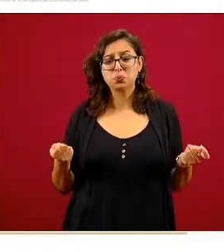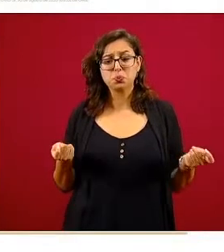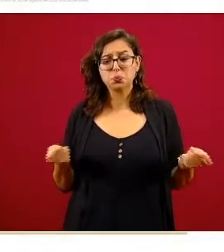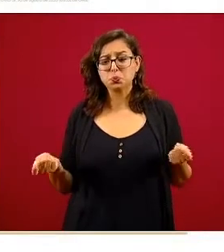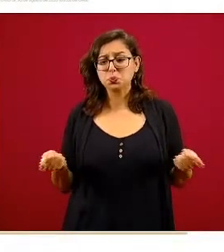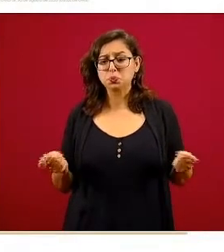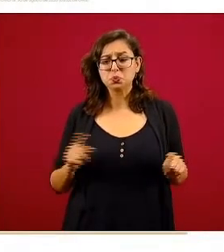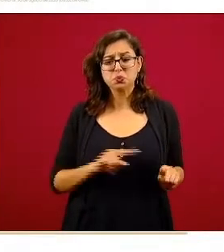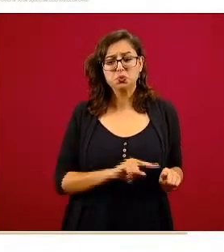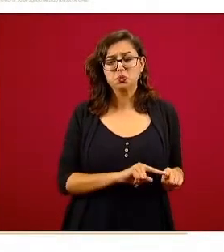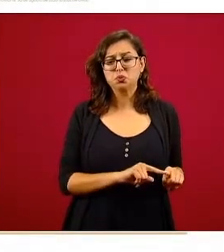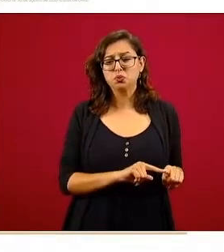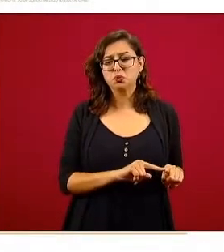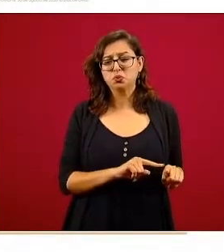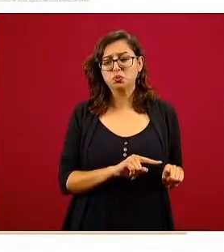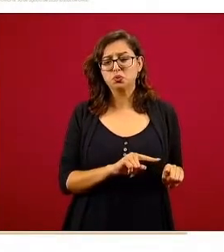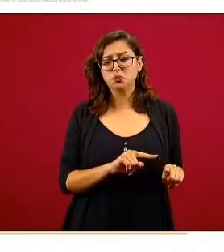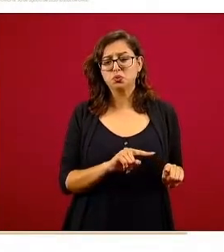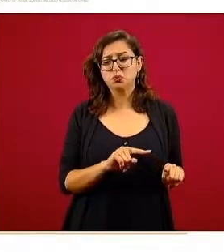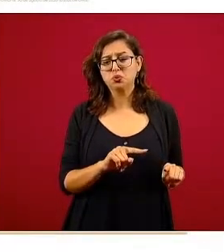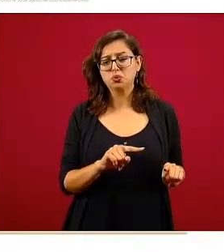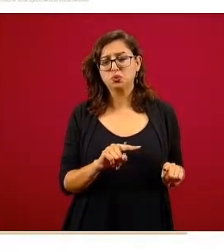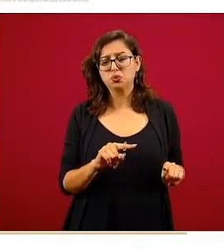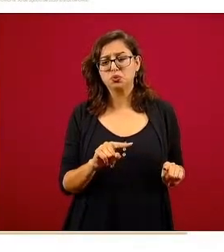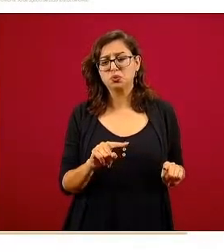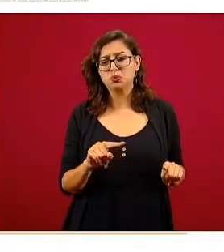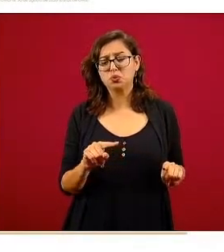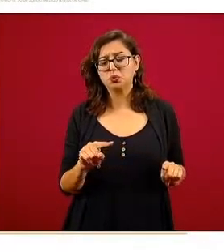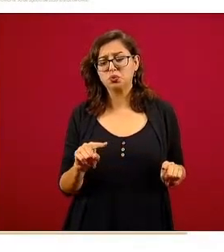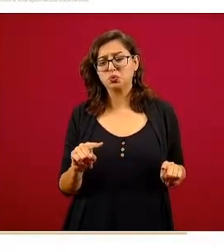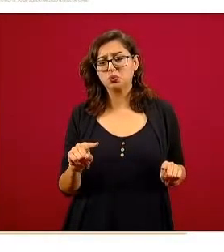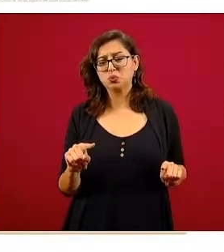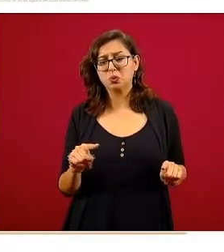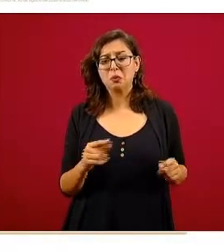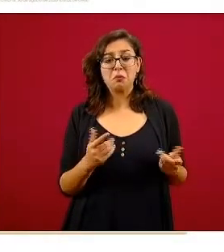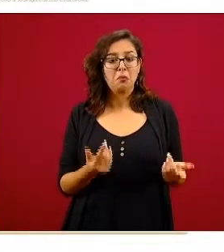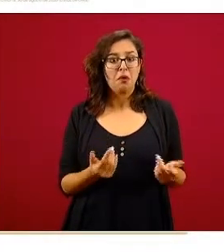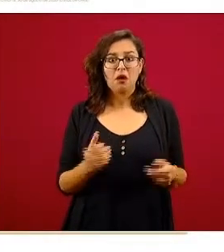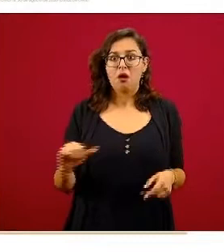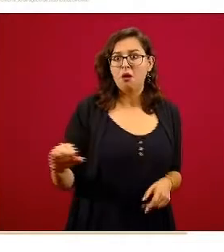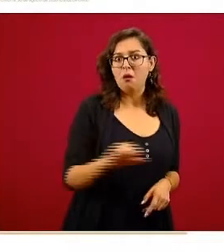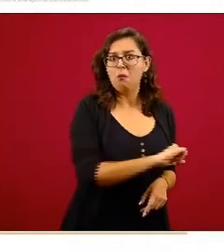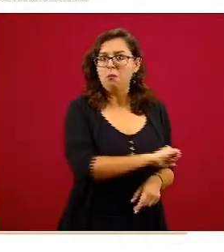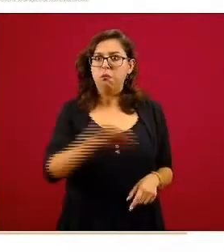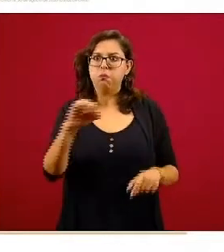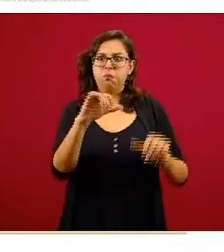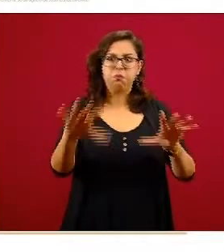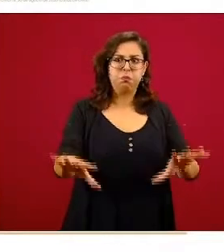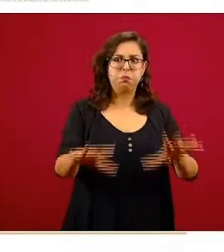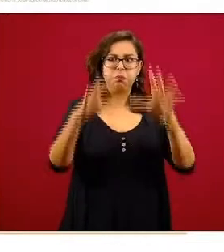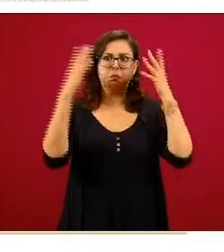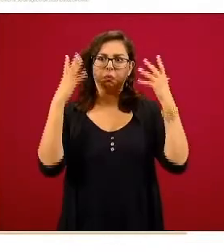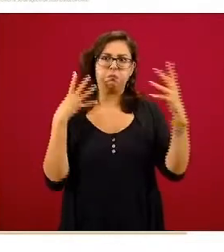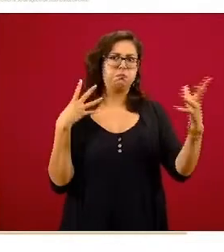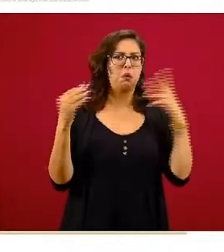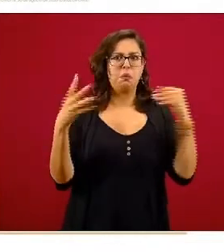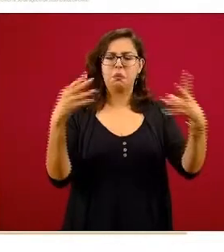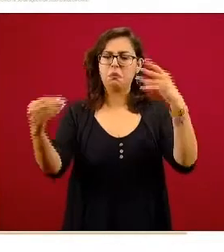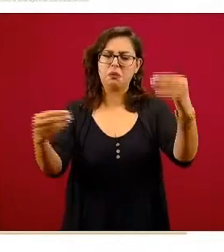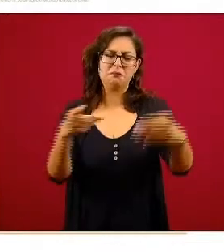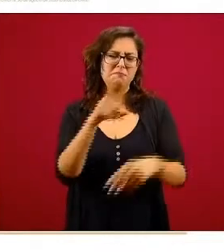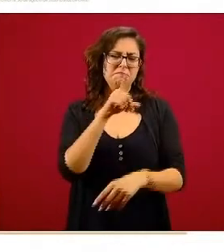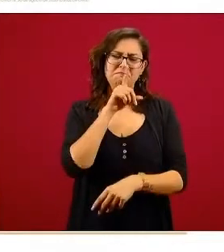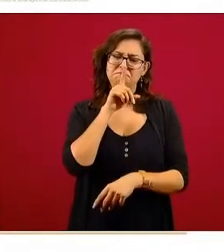que más bien ha tenido una tendencia continua, un incremento de alguna manera basal, ¿no? Y que, como